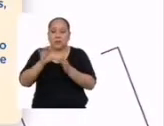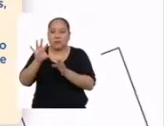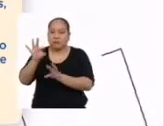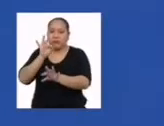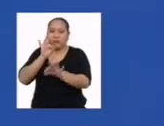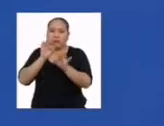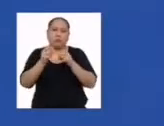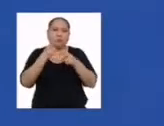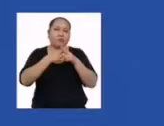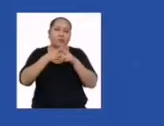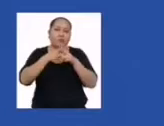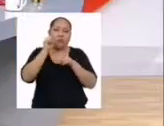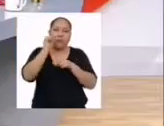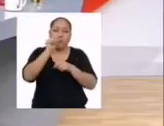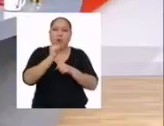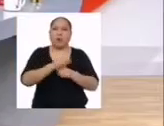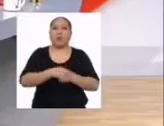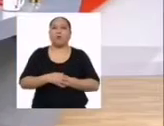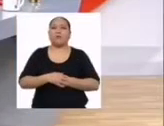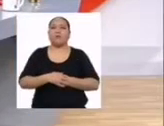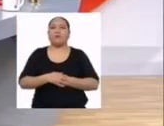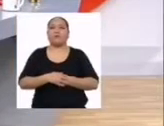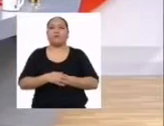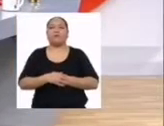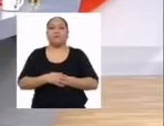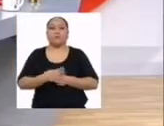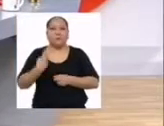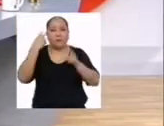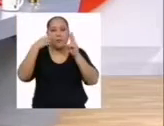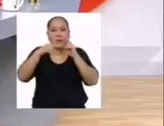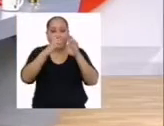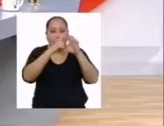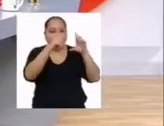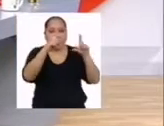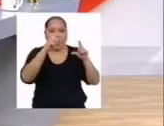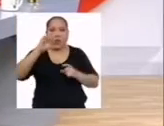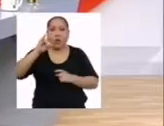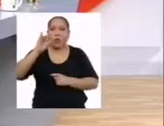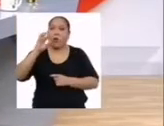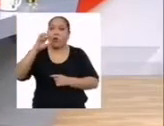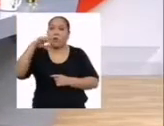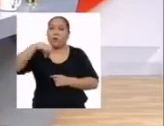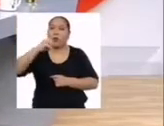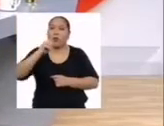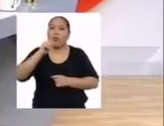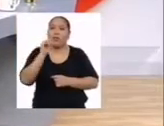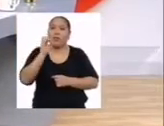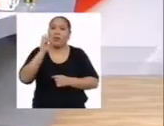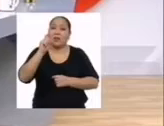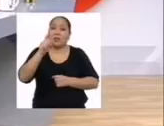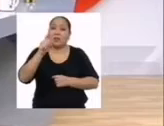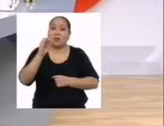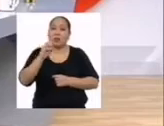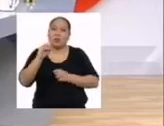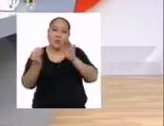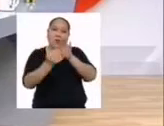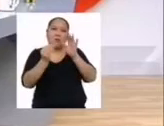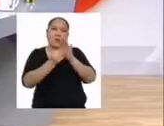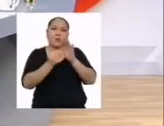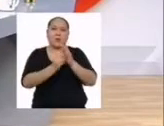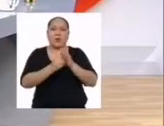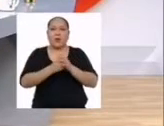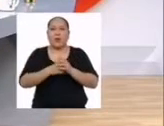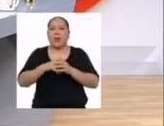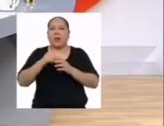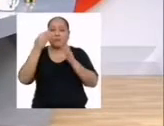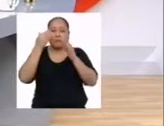pequeñas. Noto que en el cuerpo del texto se pueden añadir detalles, ejemplos, citas